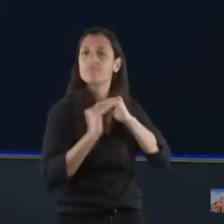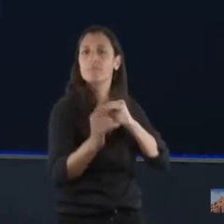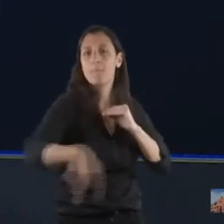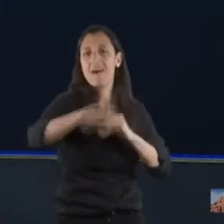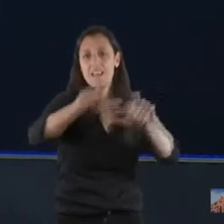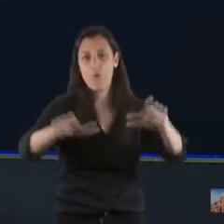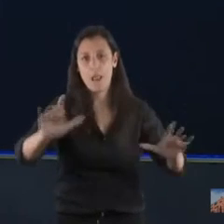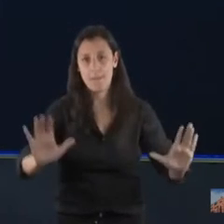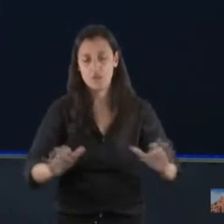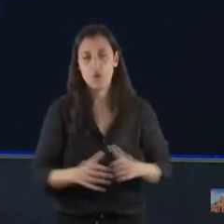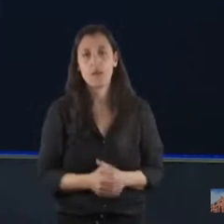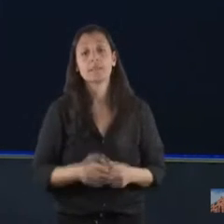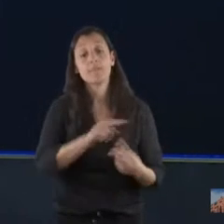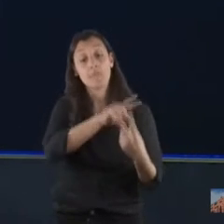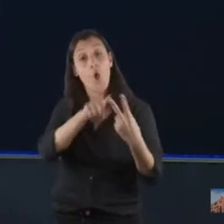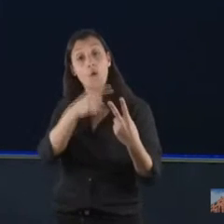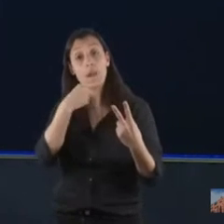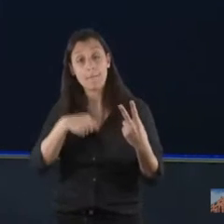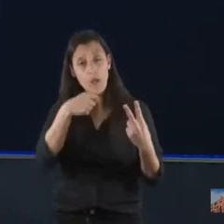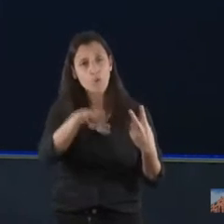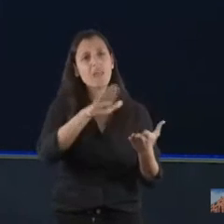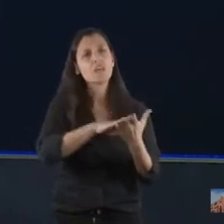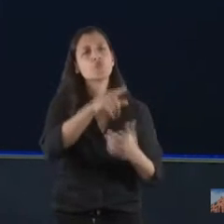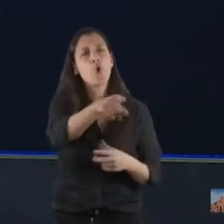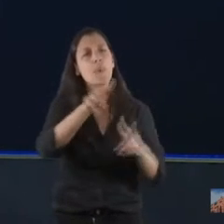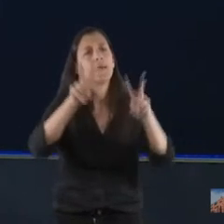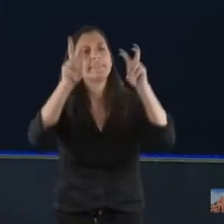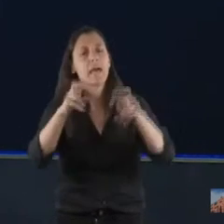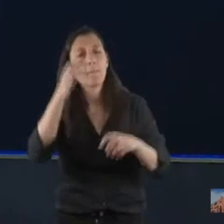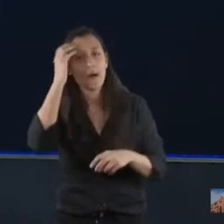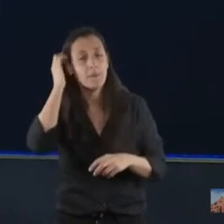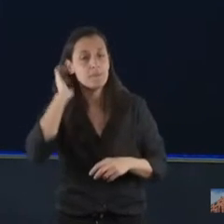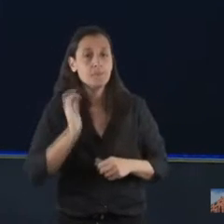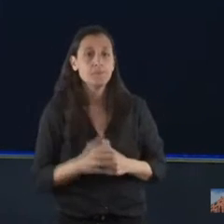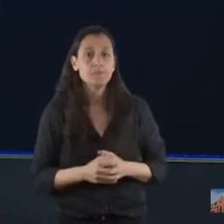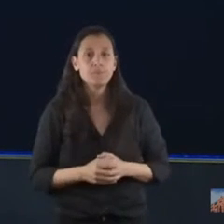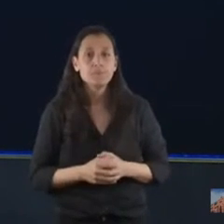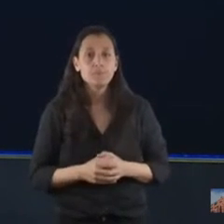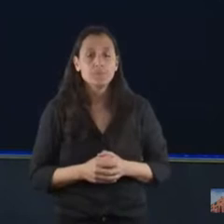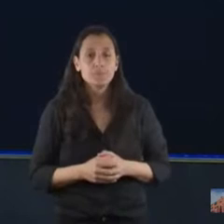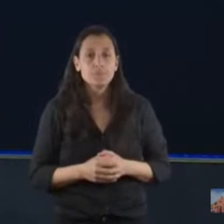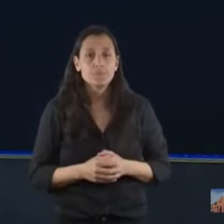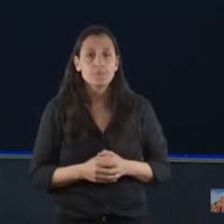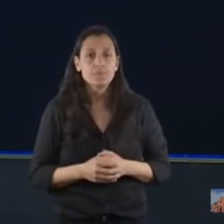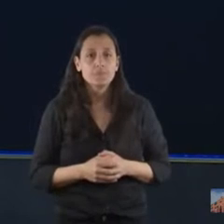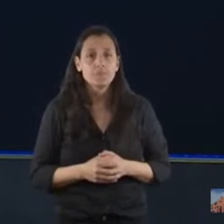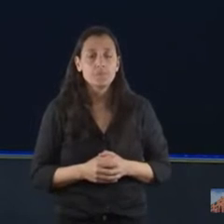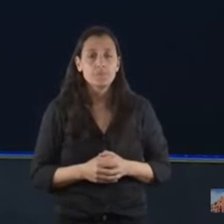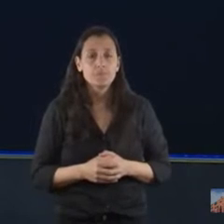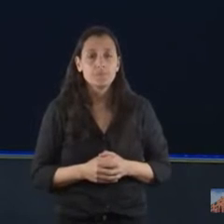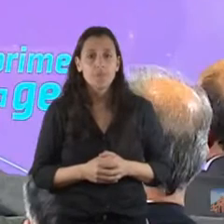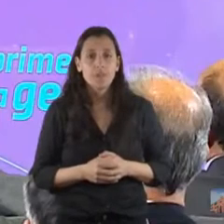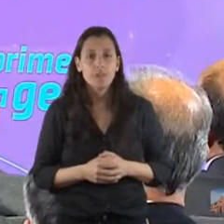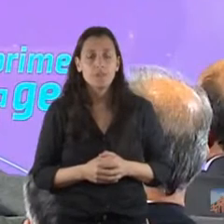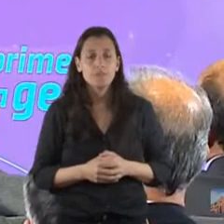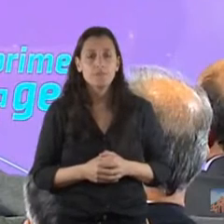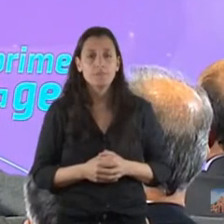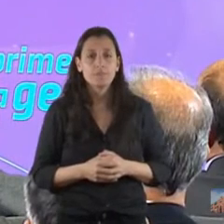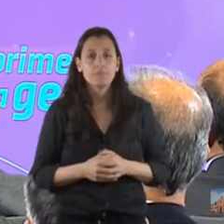y la otra pregunta alrededor del tema de adelantos transitorios